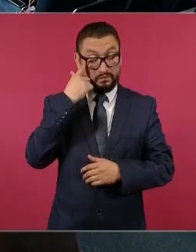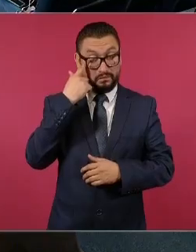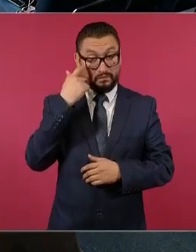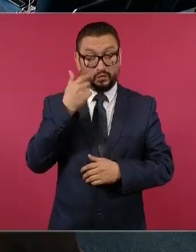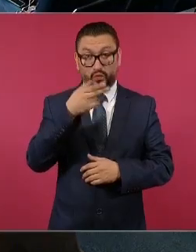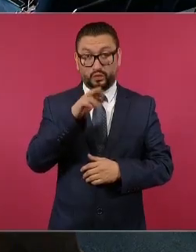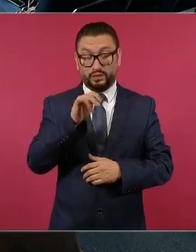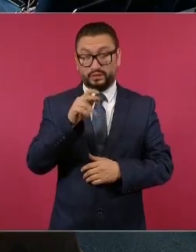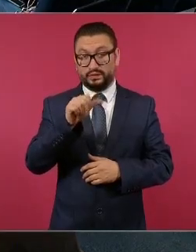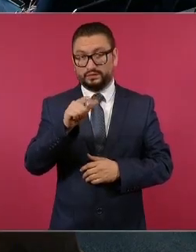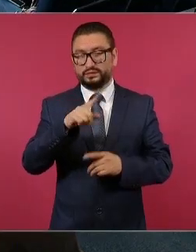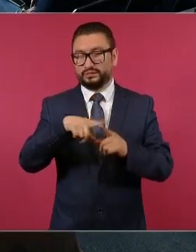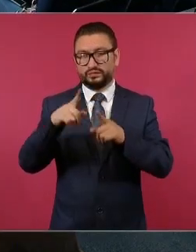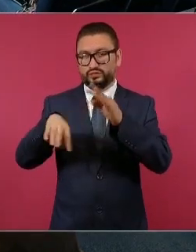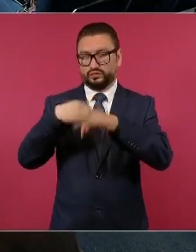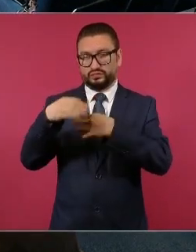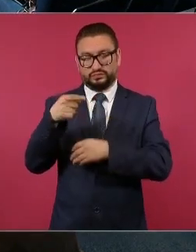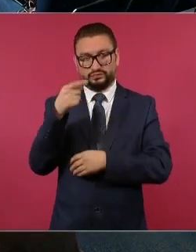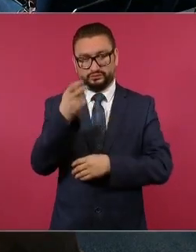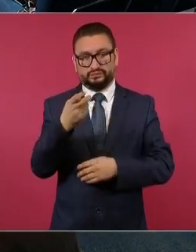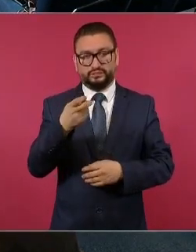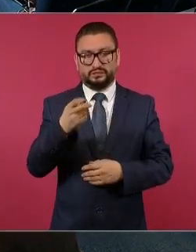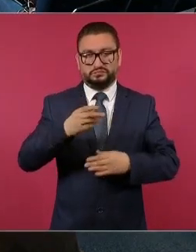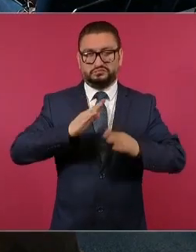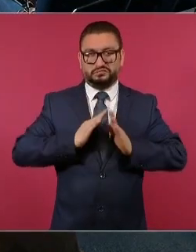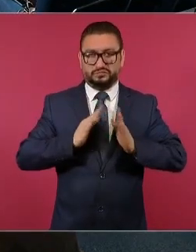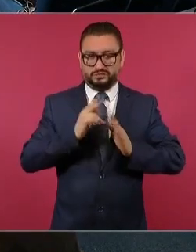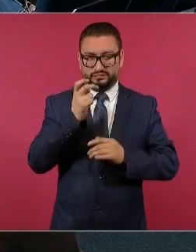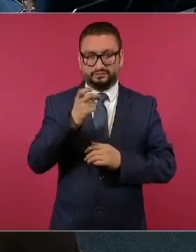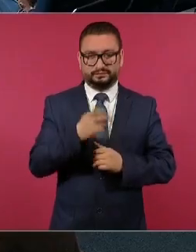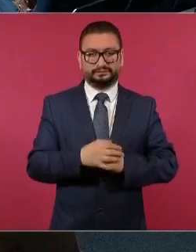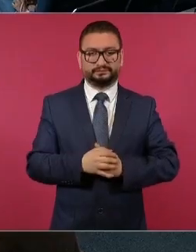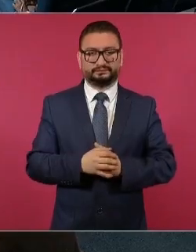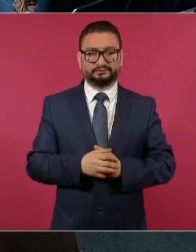Huerta y todos los demás militares.